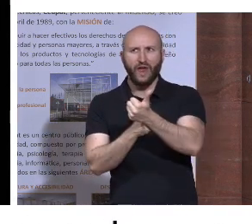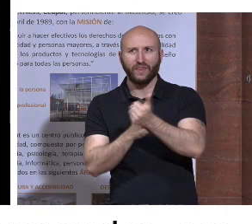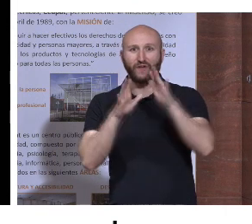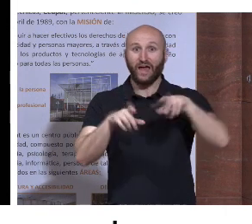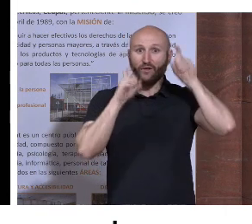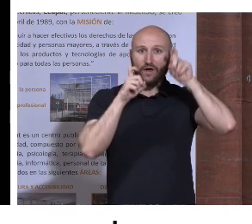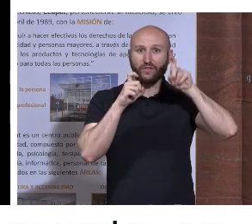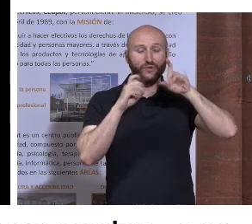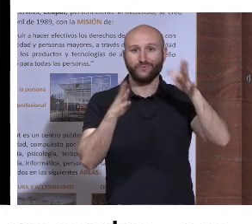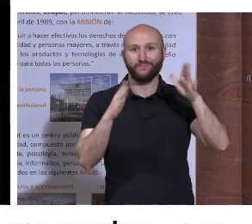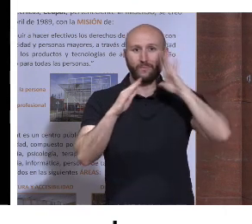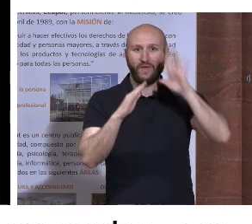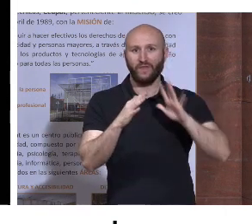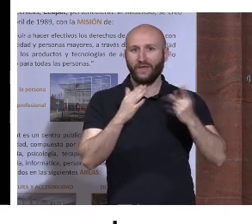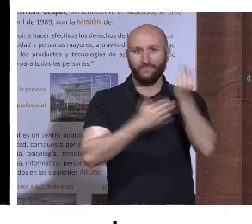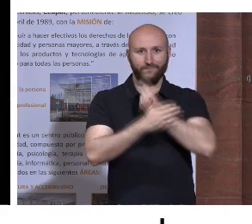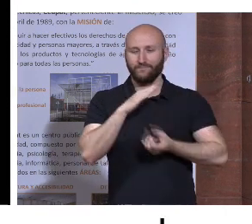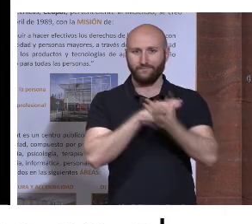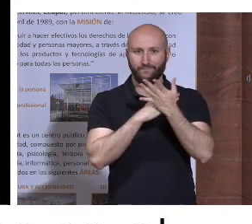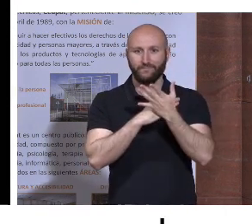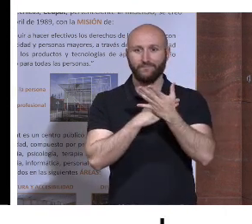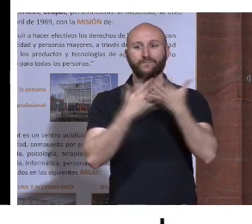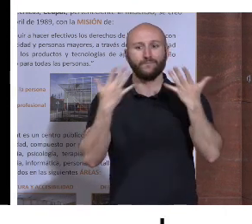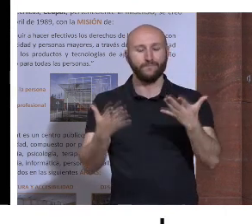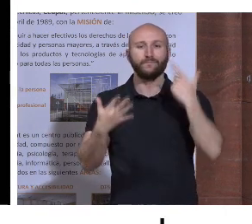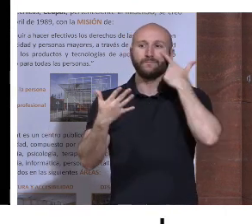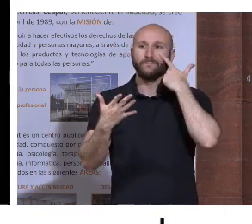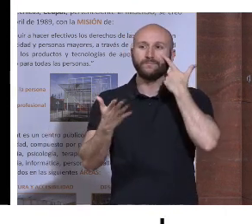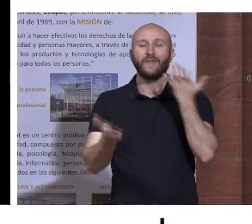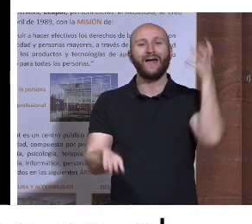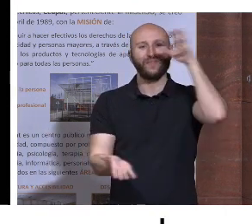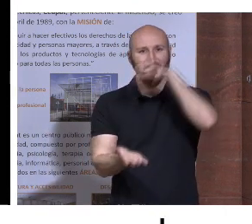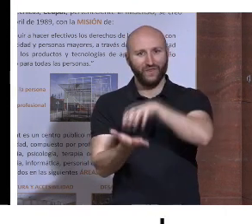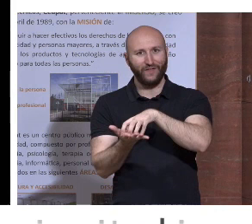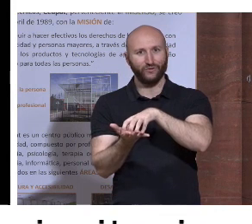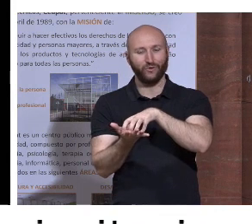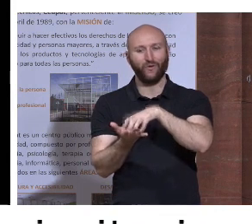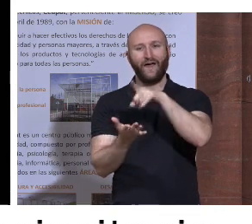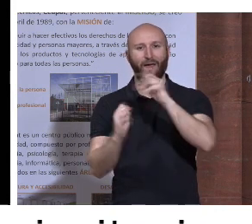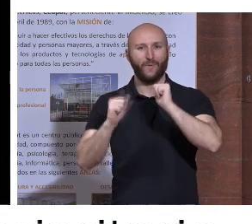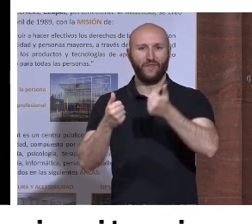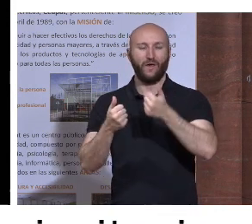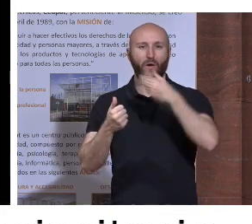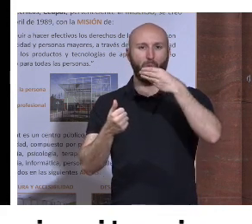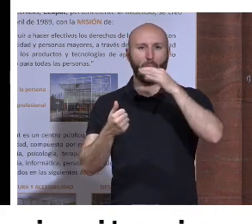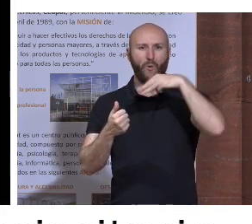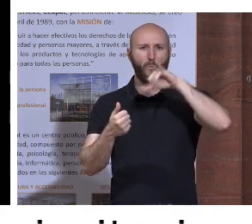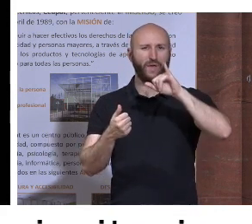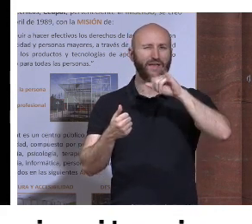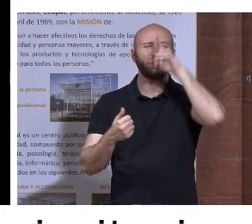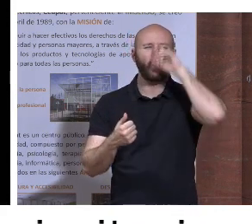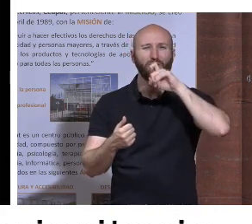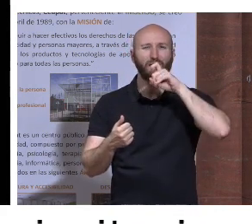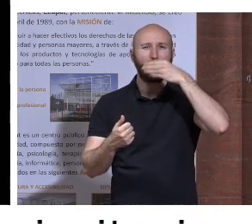educación. Entonces, en esa estancia que hice al CAST, que es el centro donde se puso en marcha el BOBI, no sé si recordaréis,